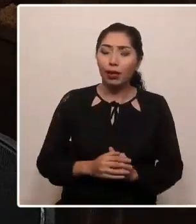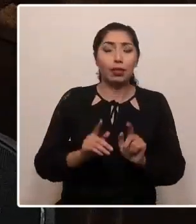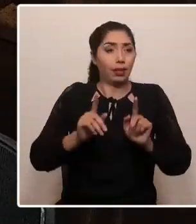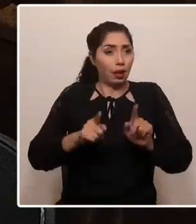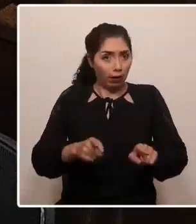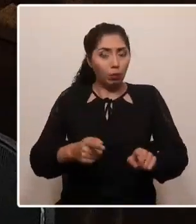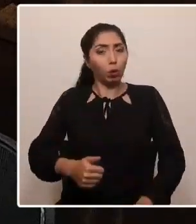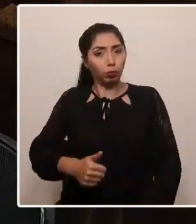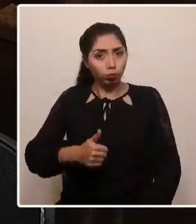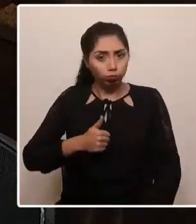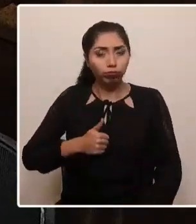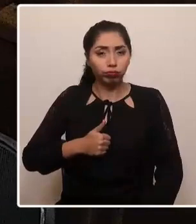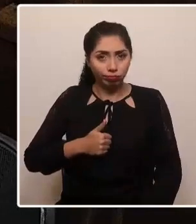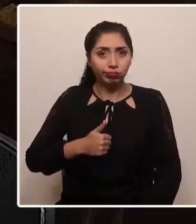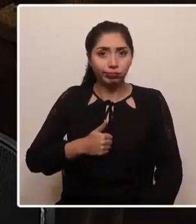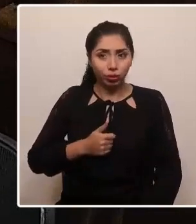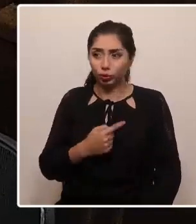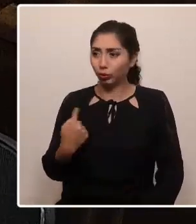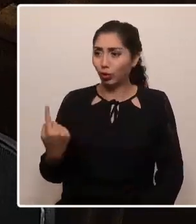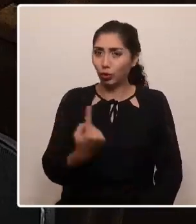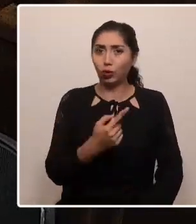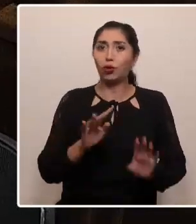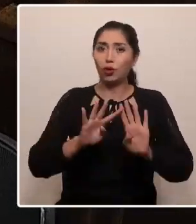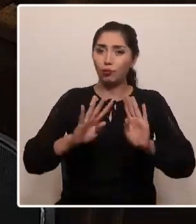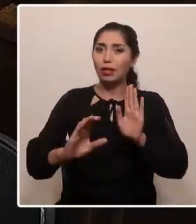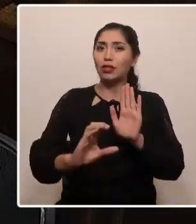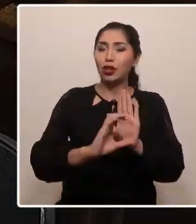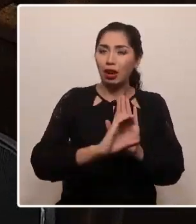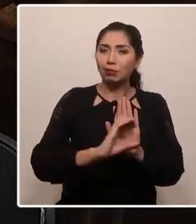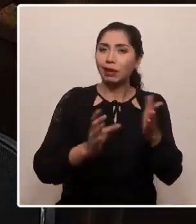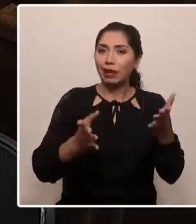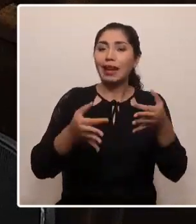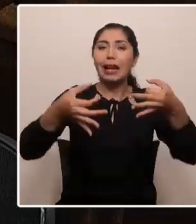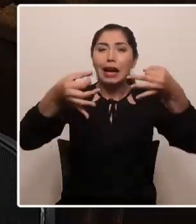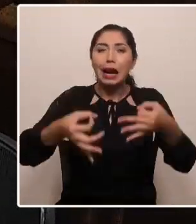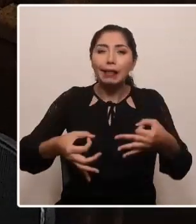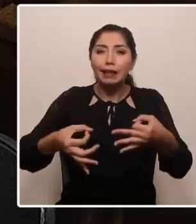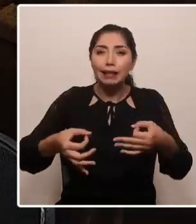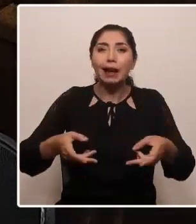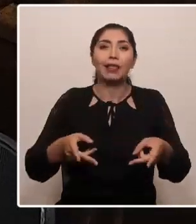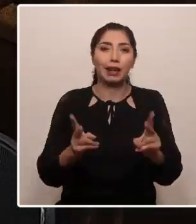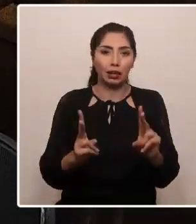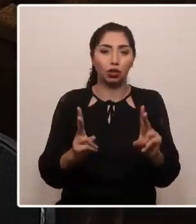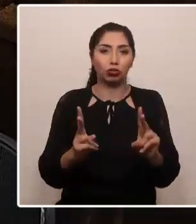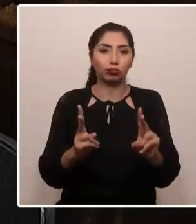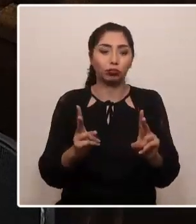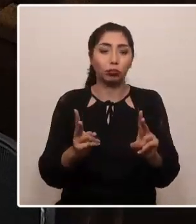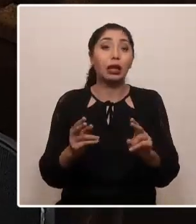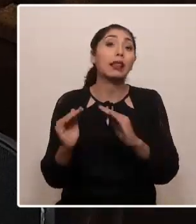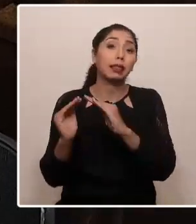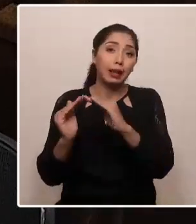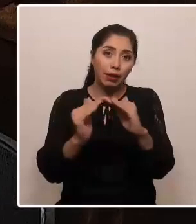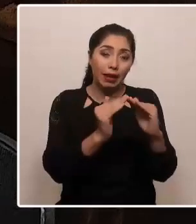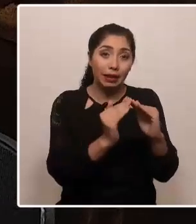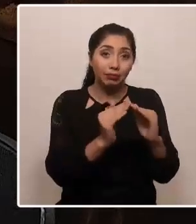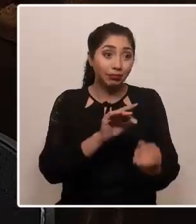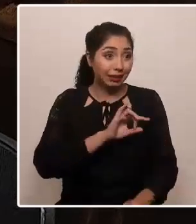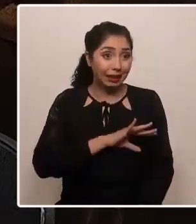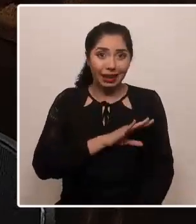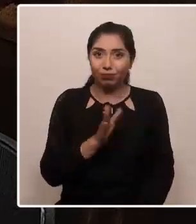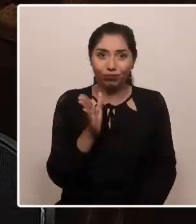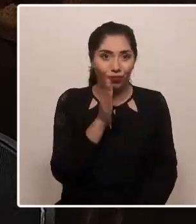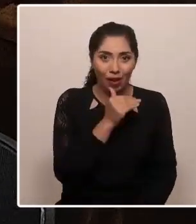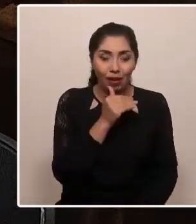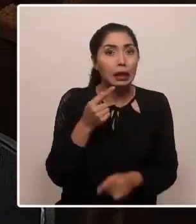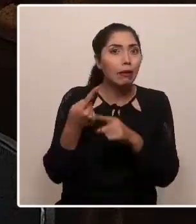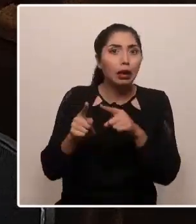altura como convención constitucional de garantizar un derecho como es el de la vivienda que no lo tiene Chile a diferencia de la mayoría